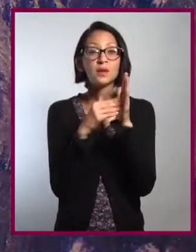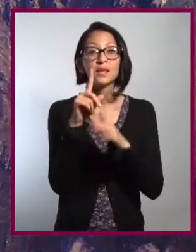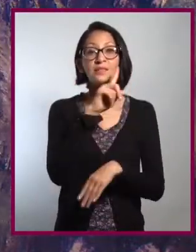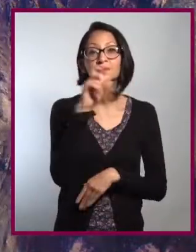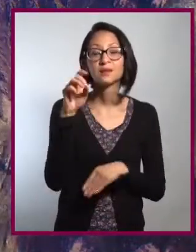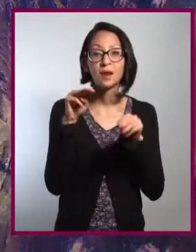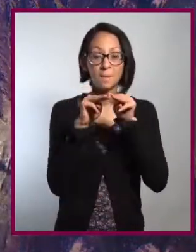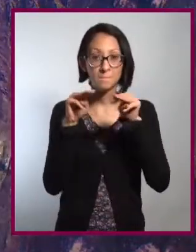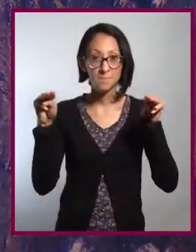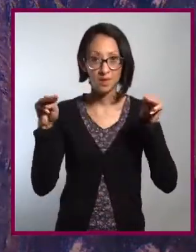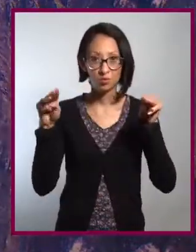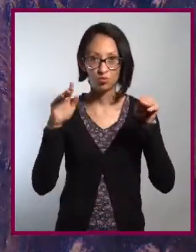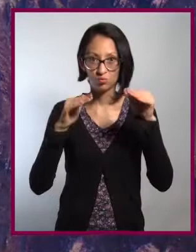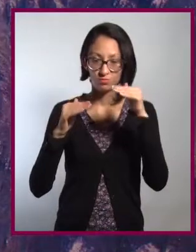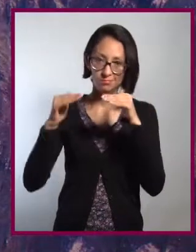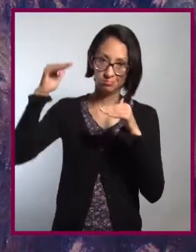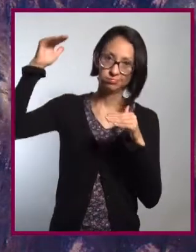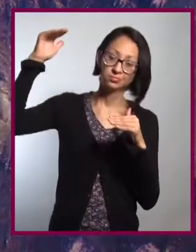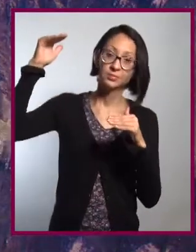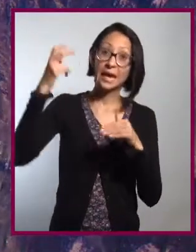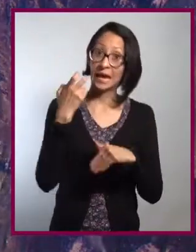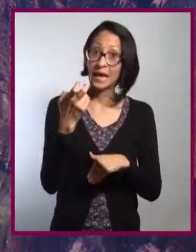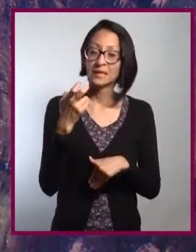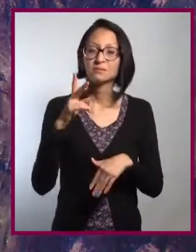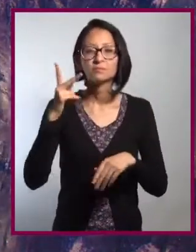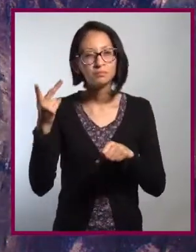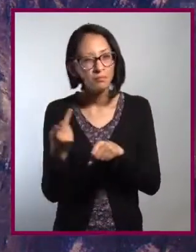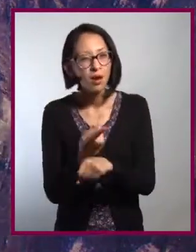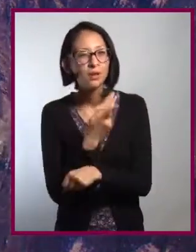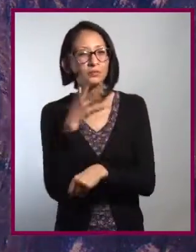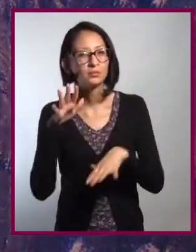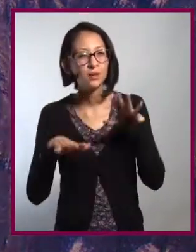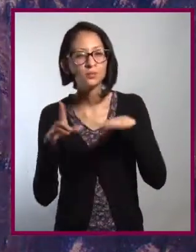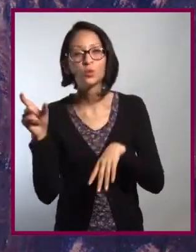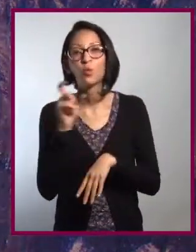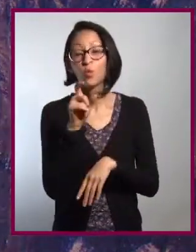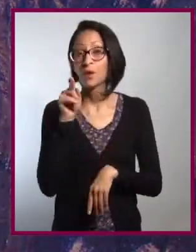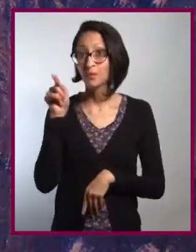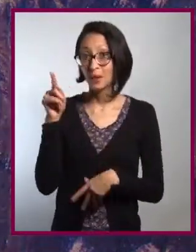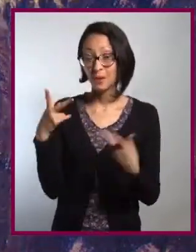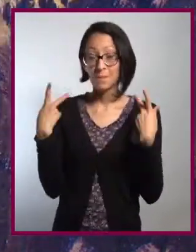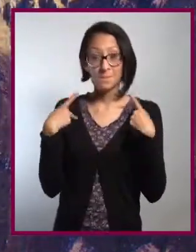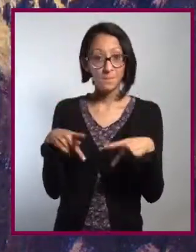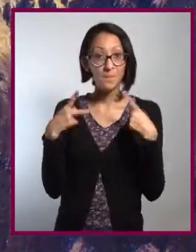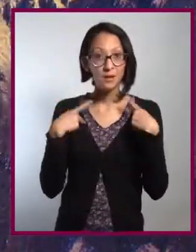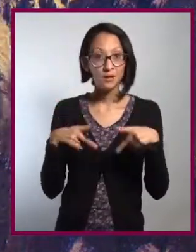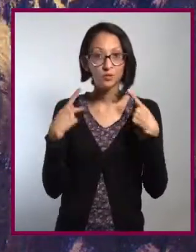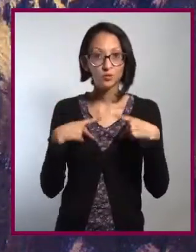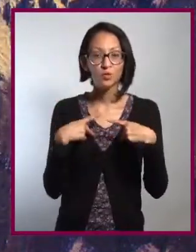metros y es muy frecuente que se produzca cuando la persona supera los